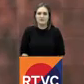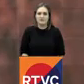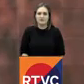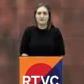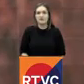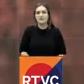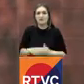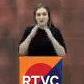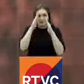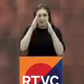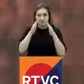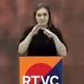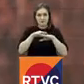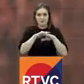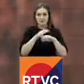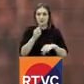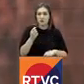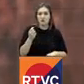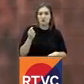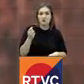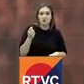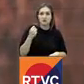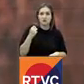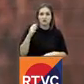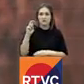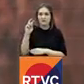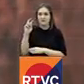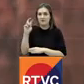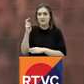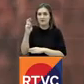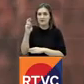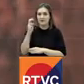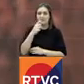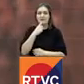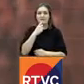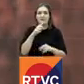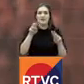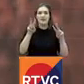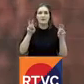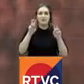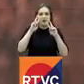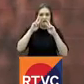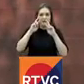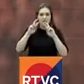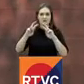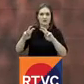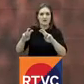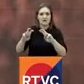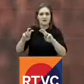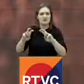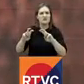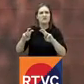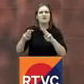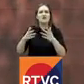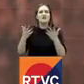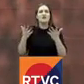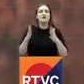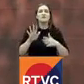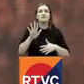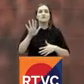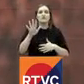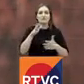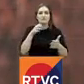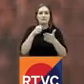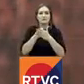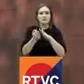Mucha atención porque hace pocos minutos la Fiscalía se pronunció frente a la investigación que adelanta por el accidente que le causó la muerte